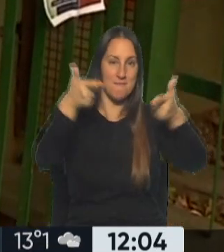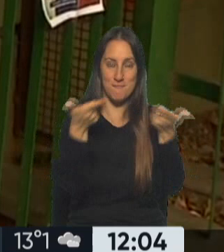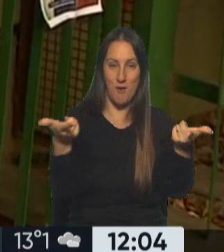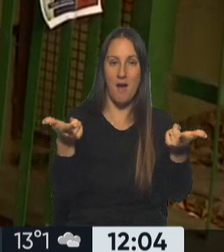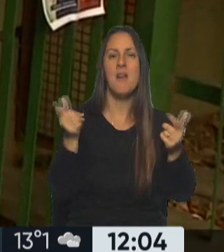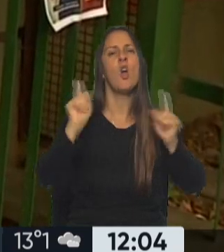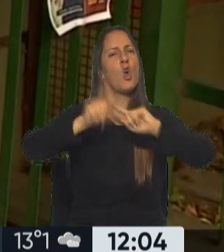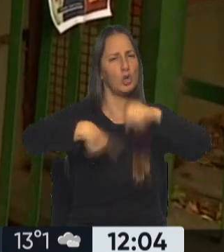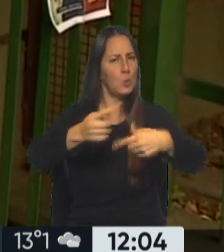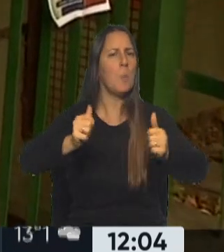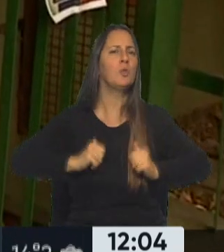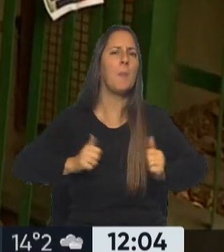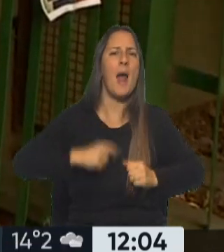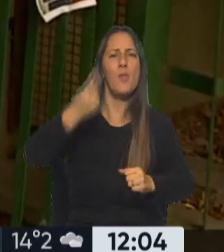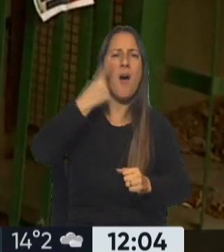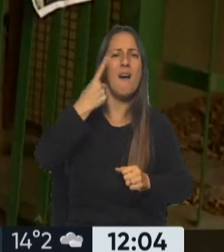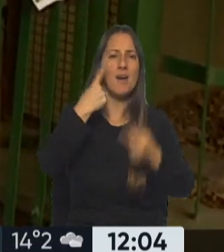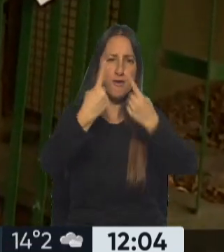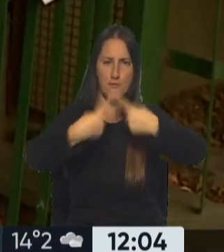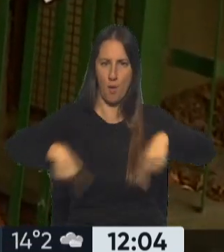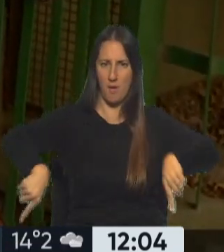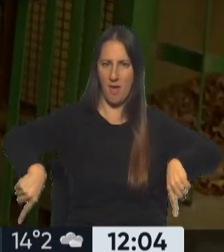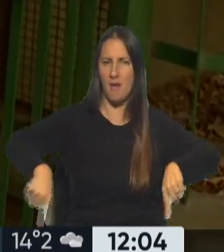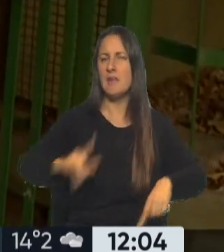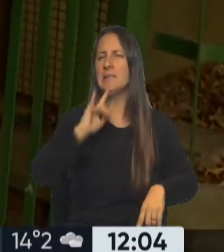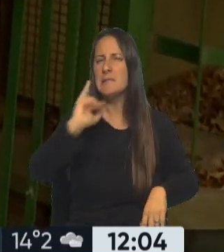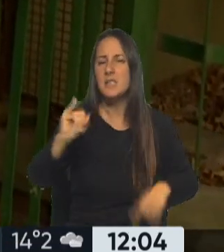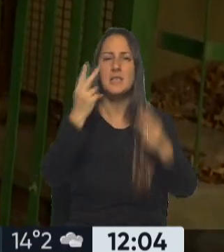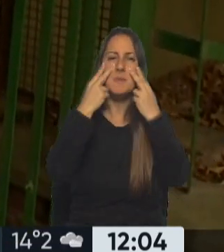colegio la espera de cualquier novedad informar también Qué sucede con la investigación